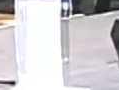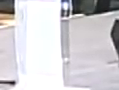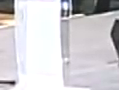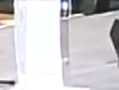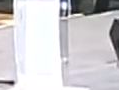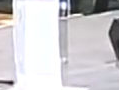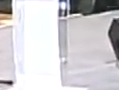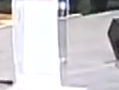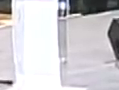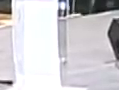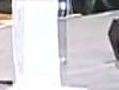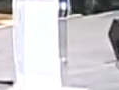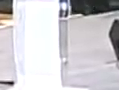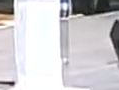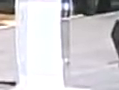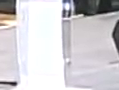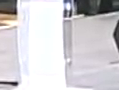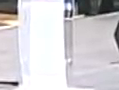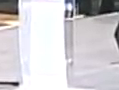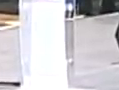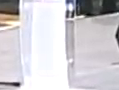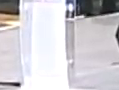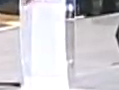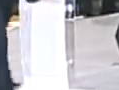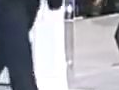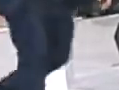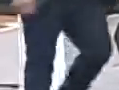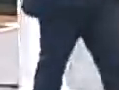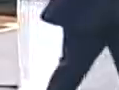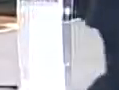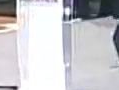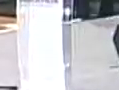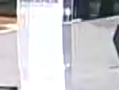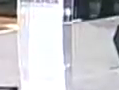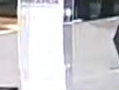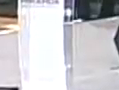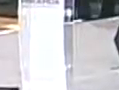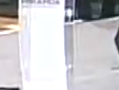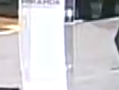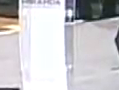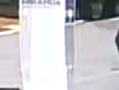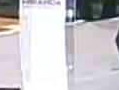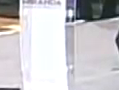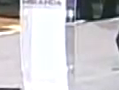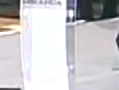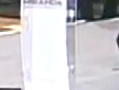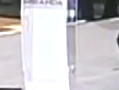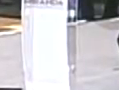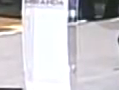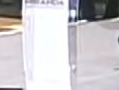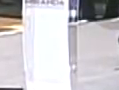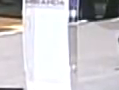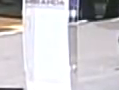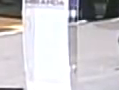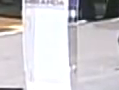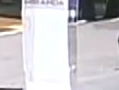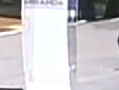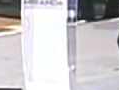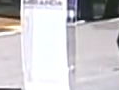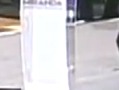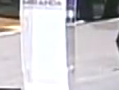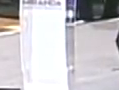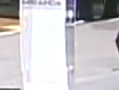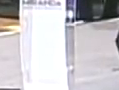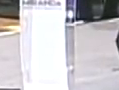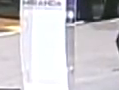Miranda, donde se desarrollará en breves minutos una sesión especial del Consejo